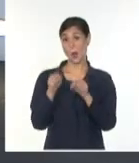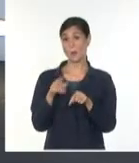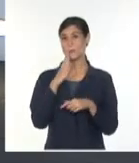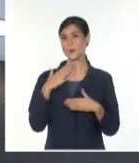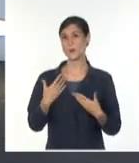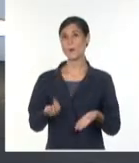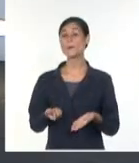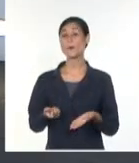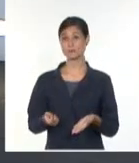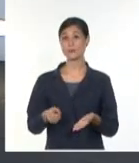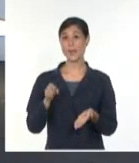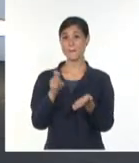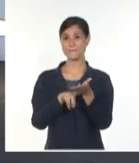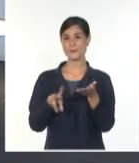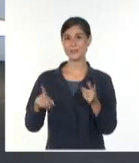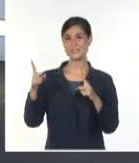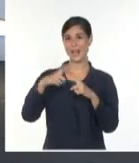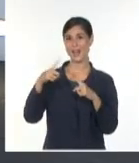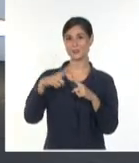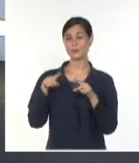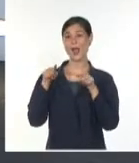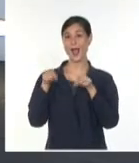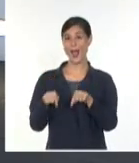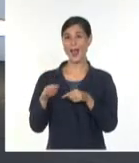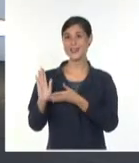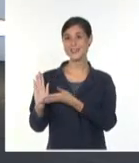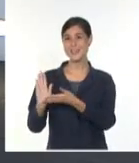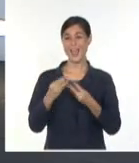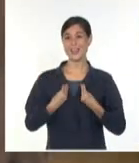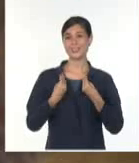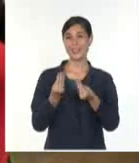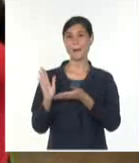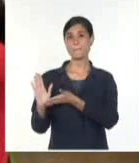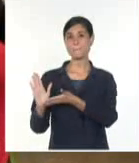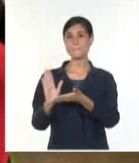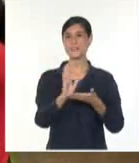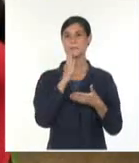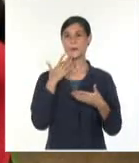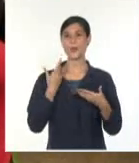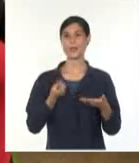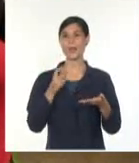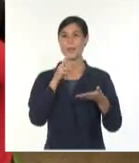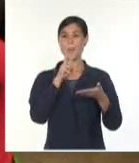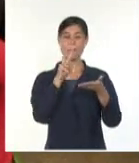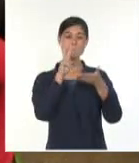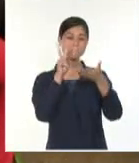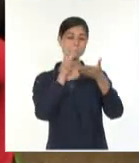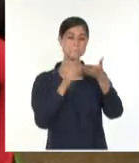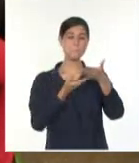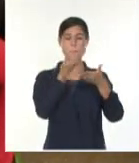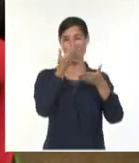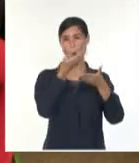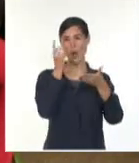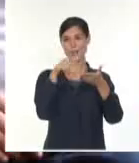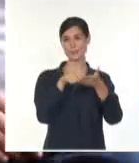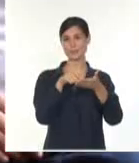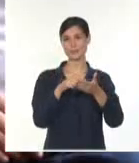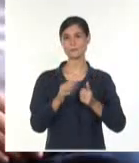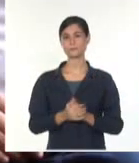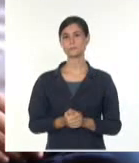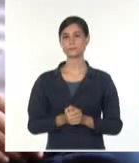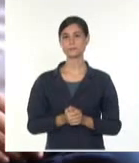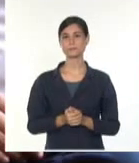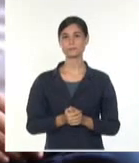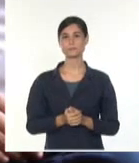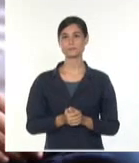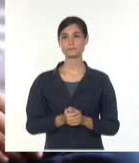en las tunas los premios de la jornada que honra al insigne poeta a 195 años del natalicio del